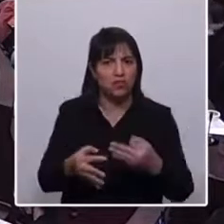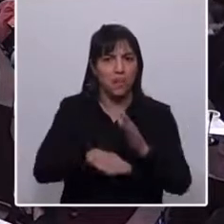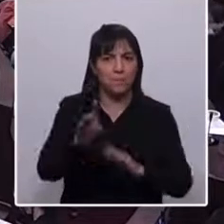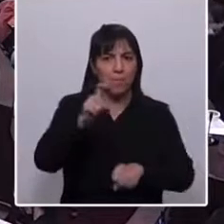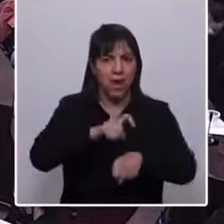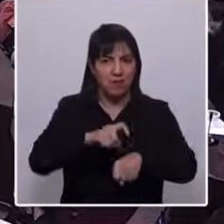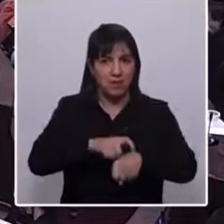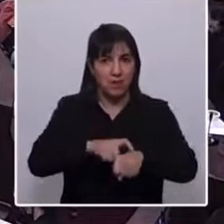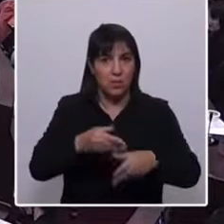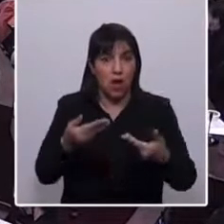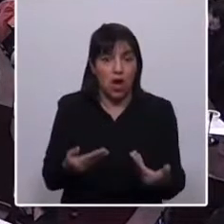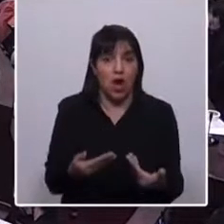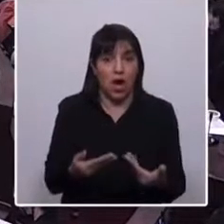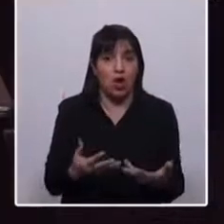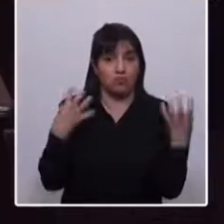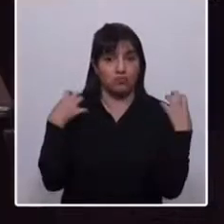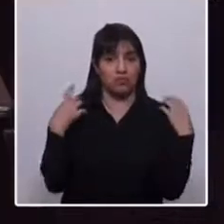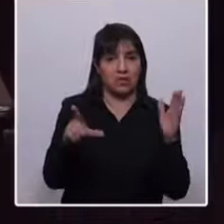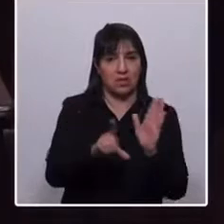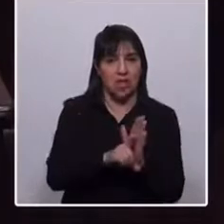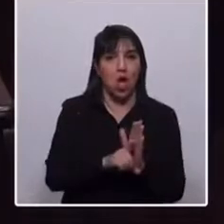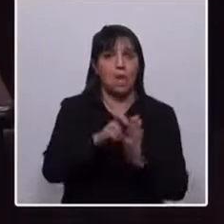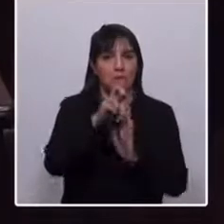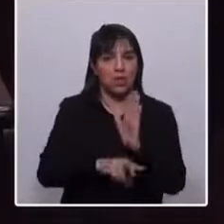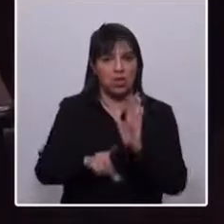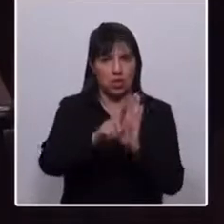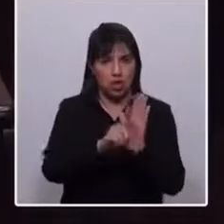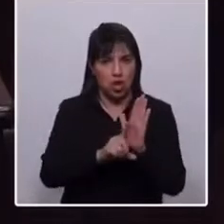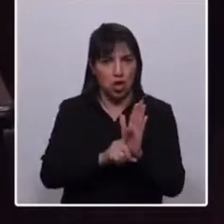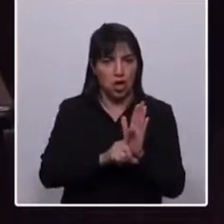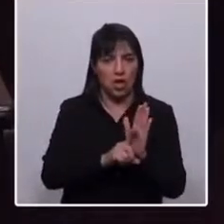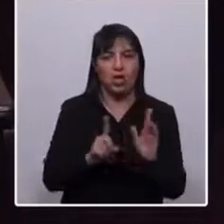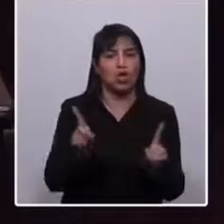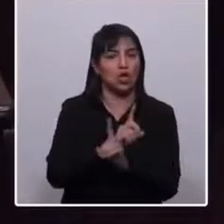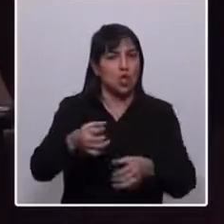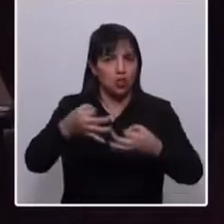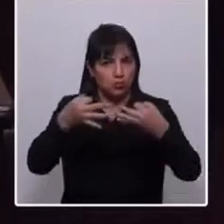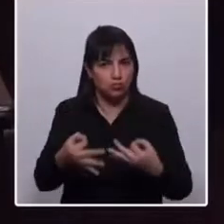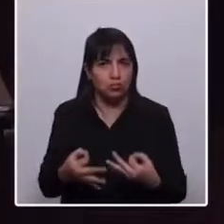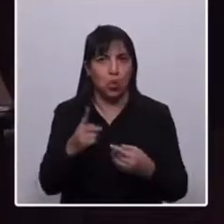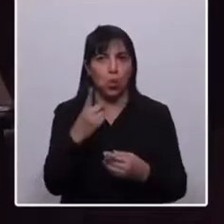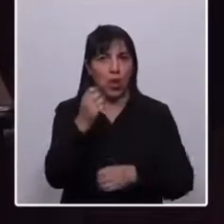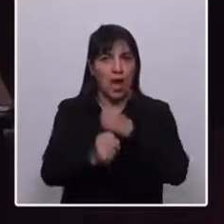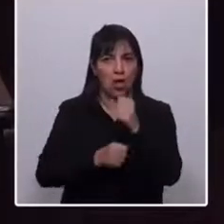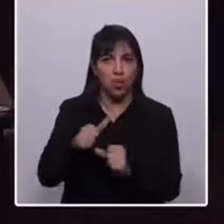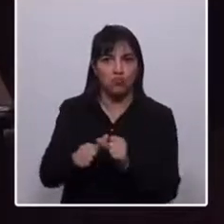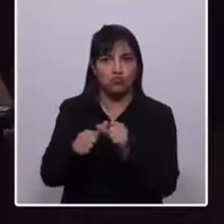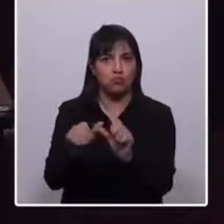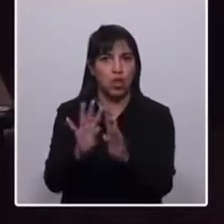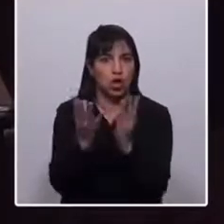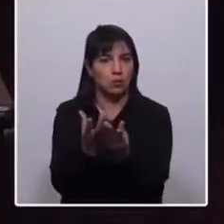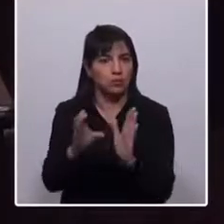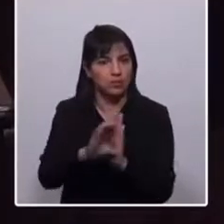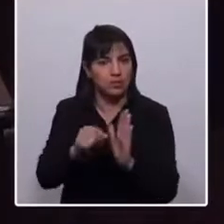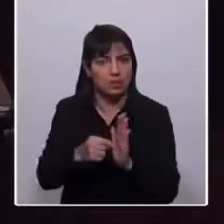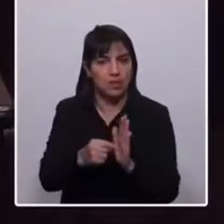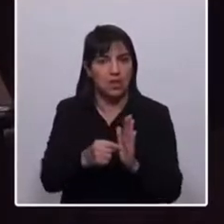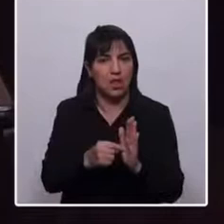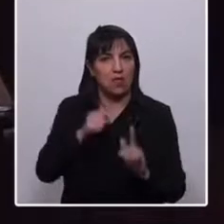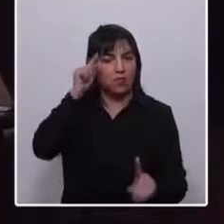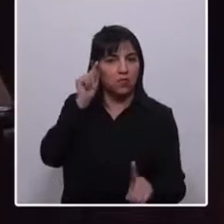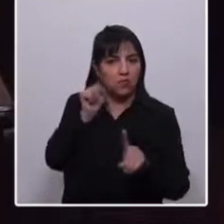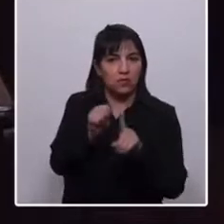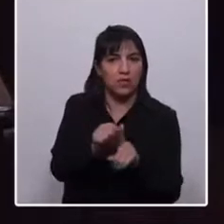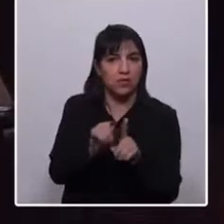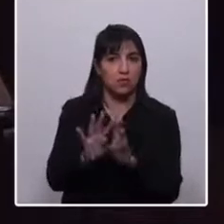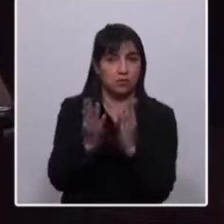actuales legisladores para terminar sus proyectos de ley, pero no de toda lógica era hacer una convención en un año. La función de nuestra comisión fue darle